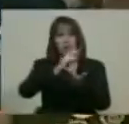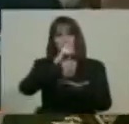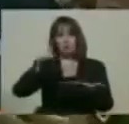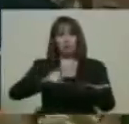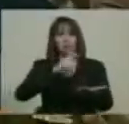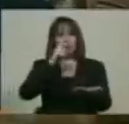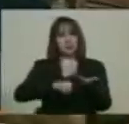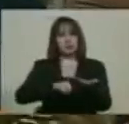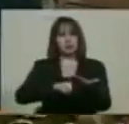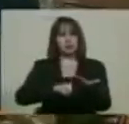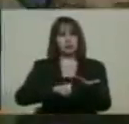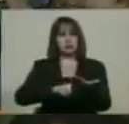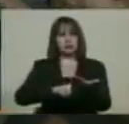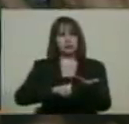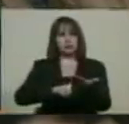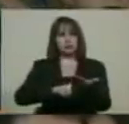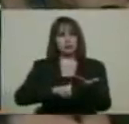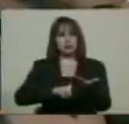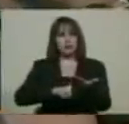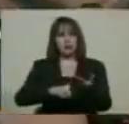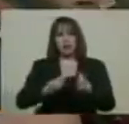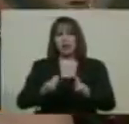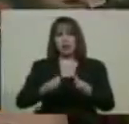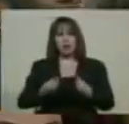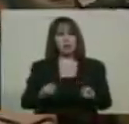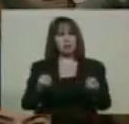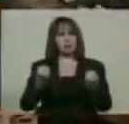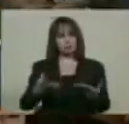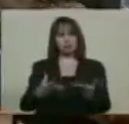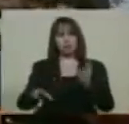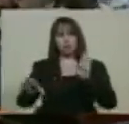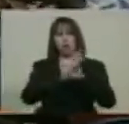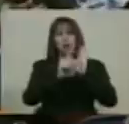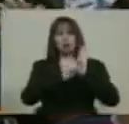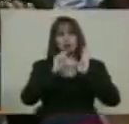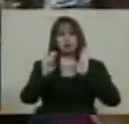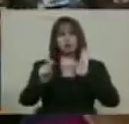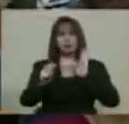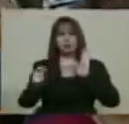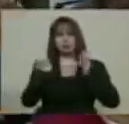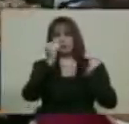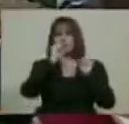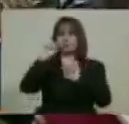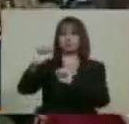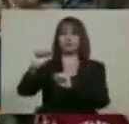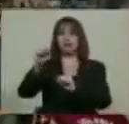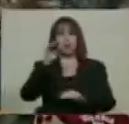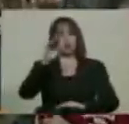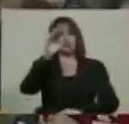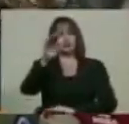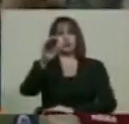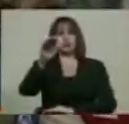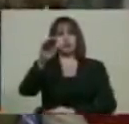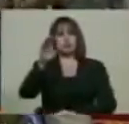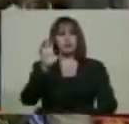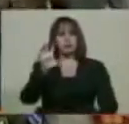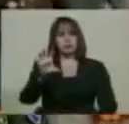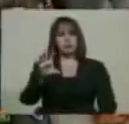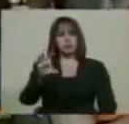absoluta, a costa de la vida, por esta constitución y por el futuro de nuestra